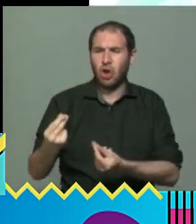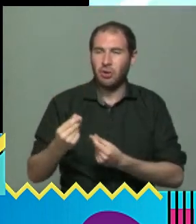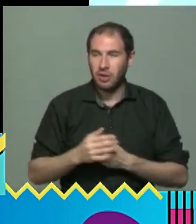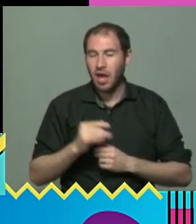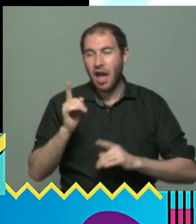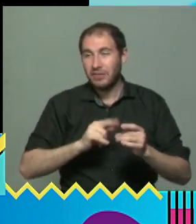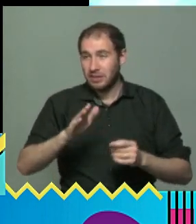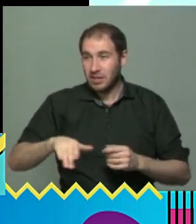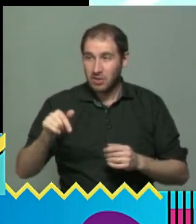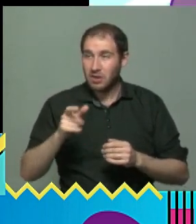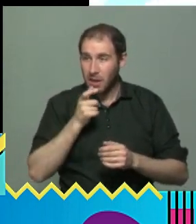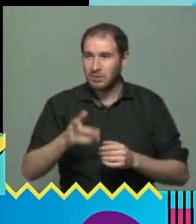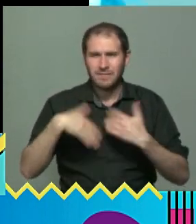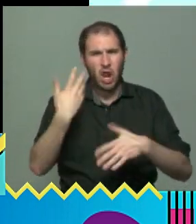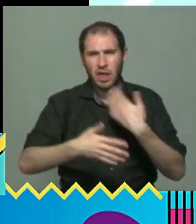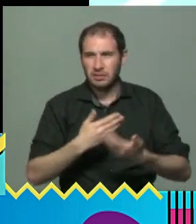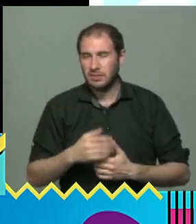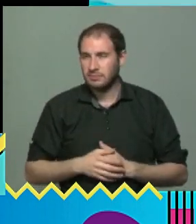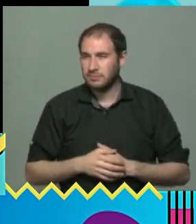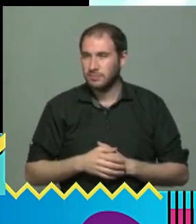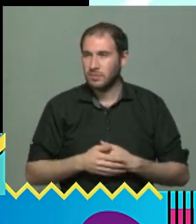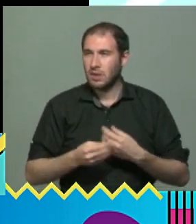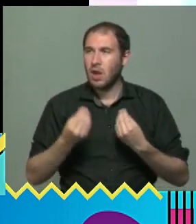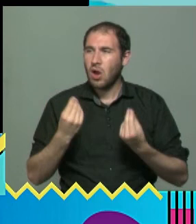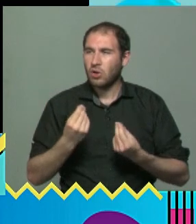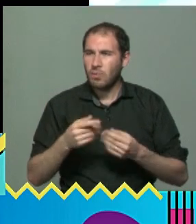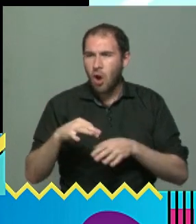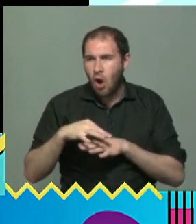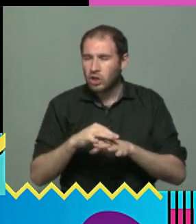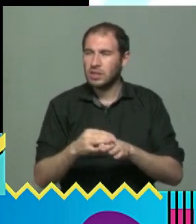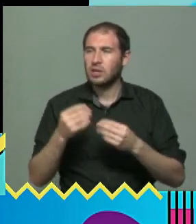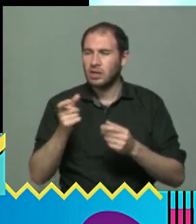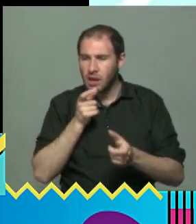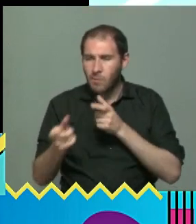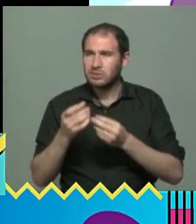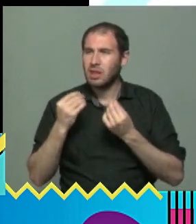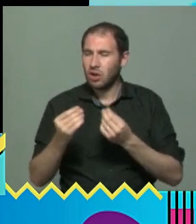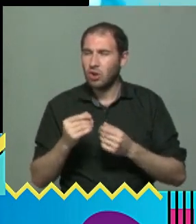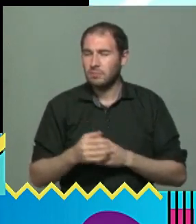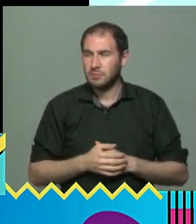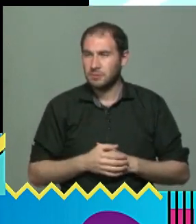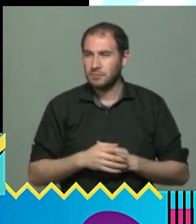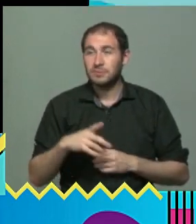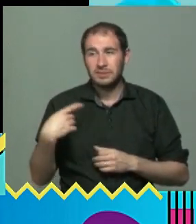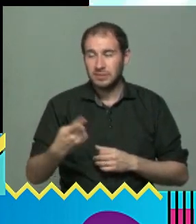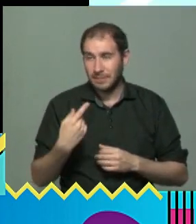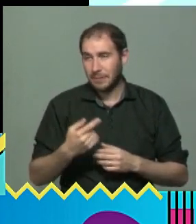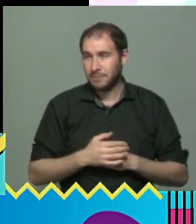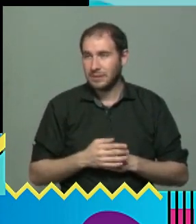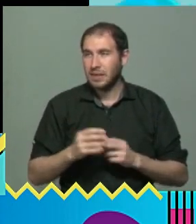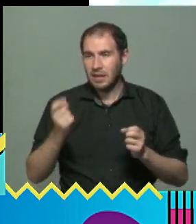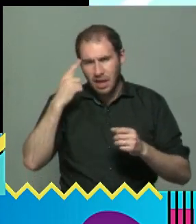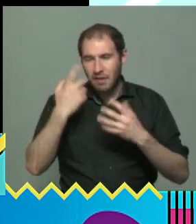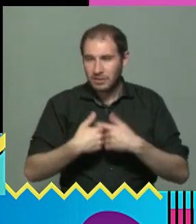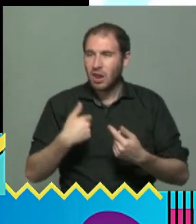ahí los niños tienen respuestas violentas. Entonces, ¿cómo tenemos que orientarlos o contestar a estas respuestas? Y siempre precisamente